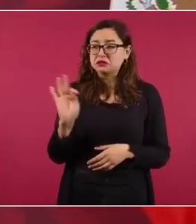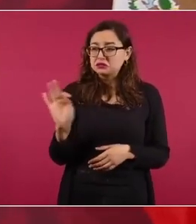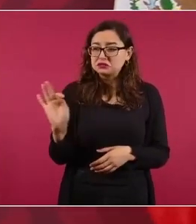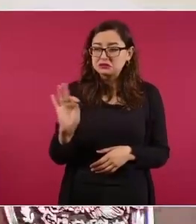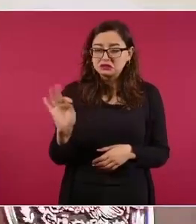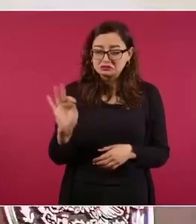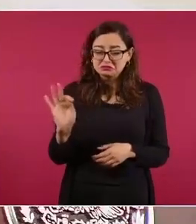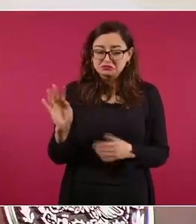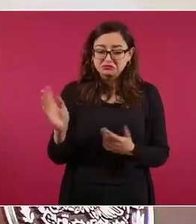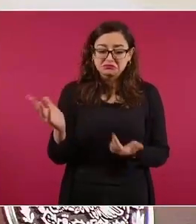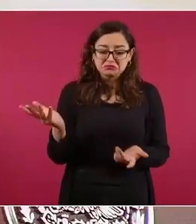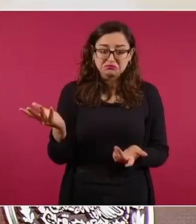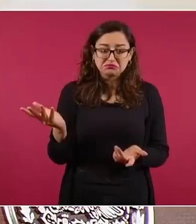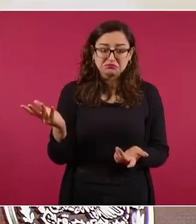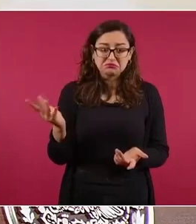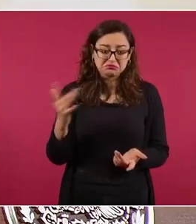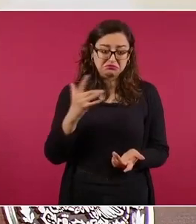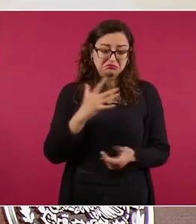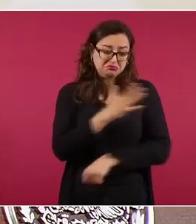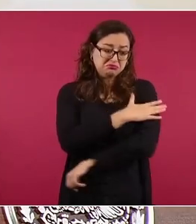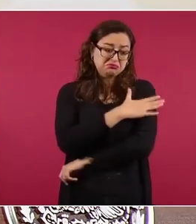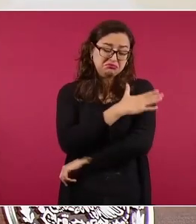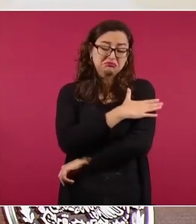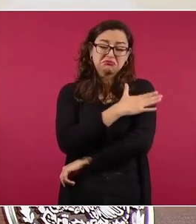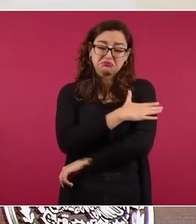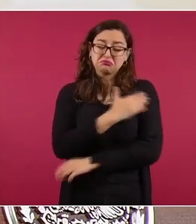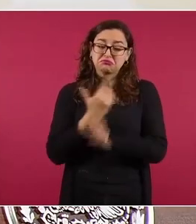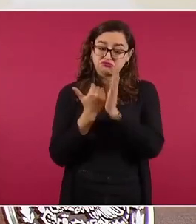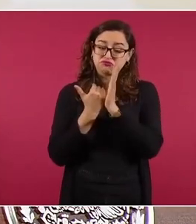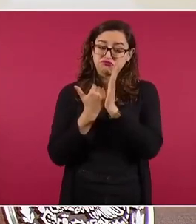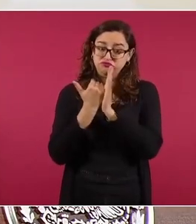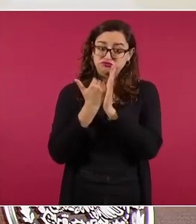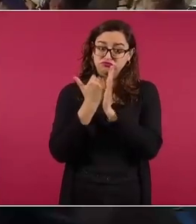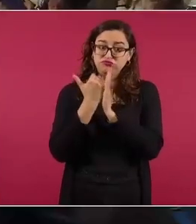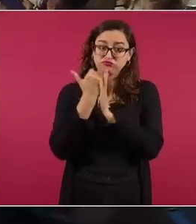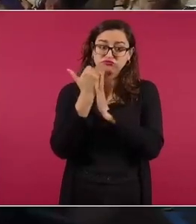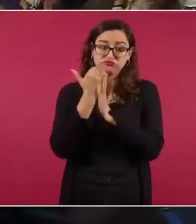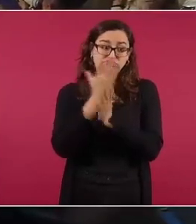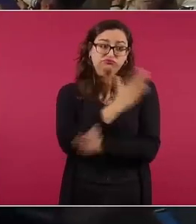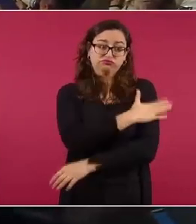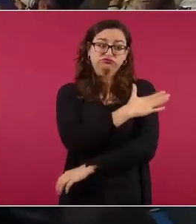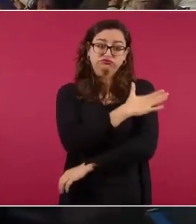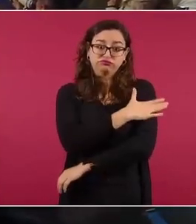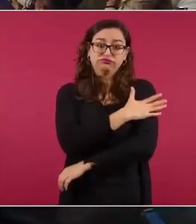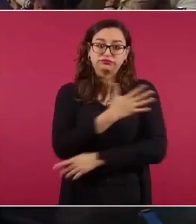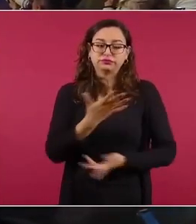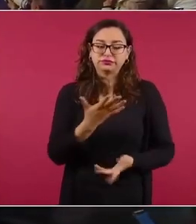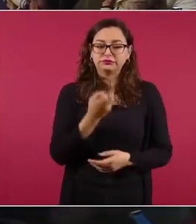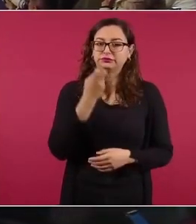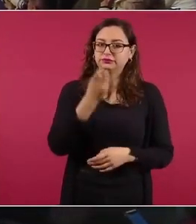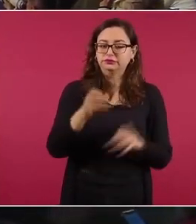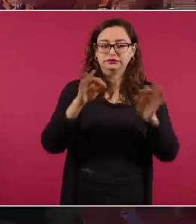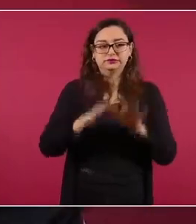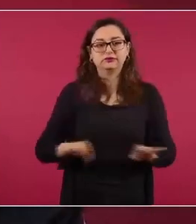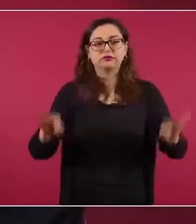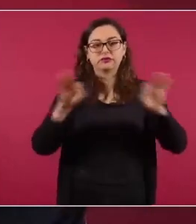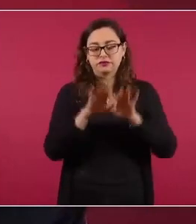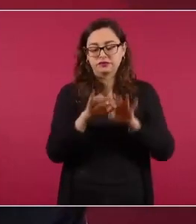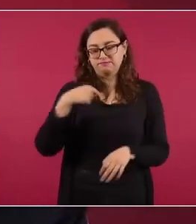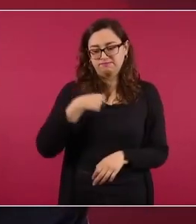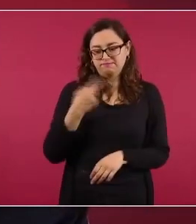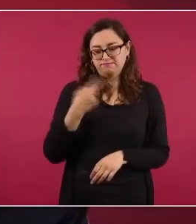es la hipertensión. Por eso a veces camino y voy